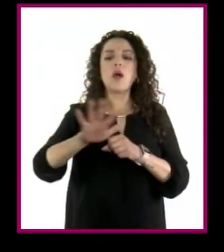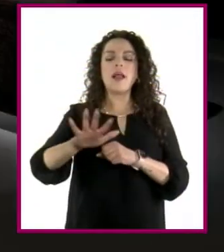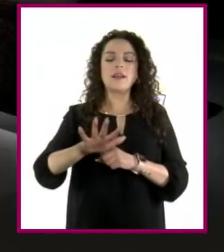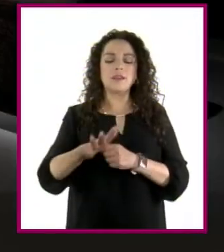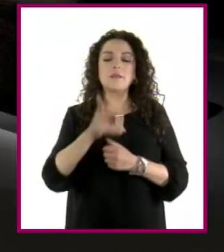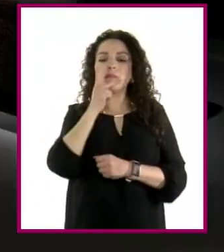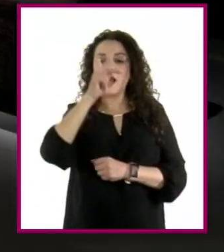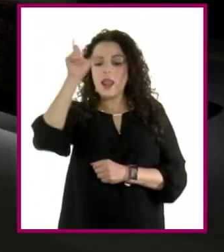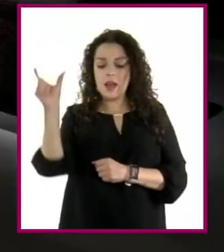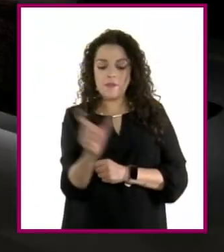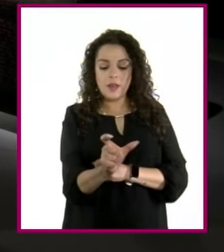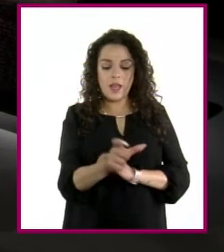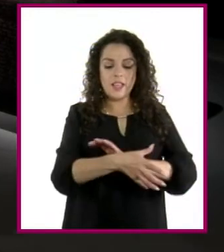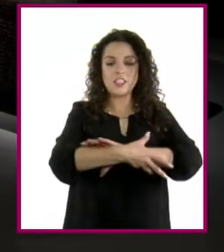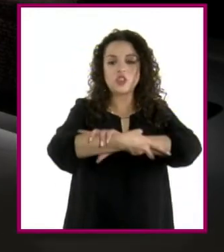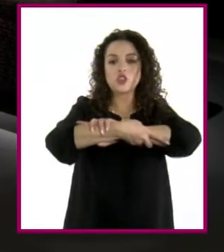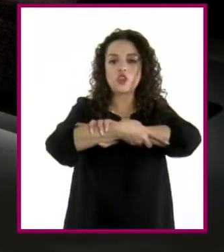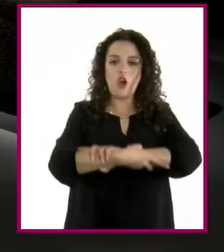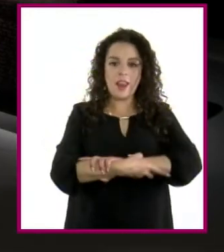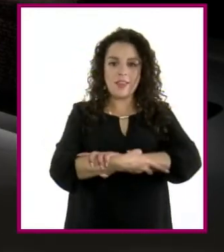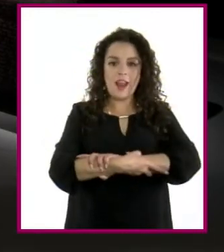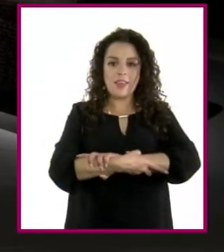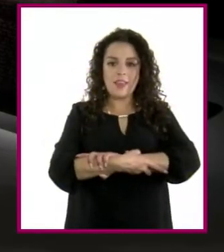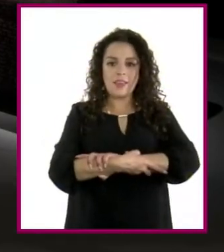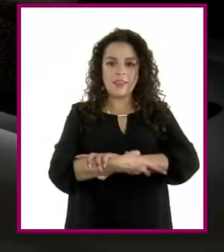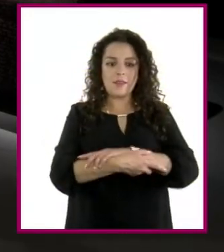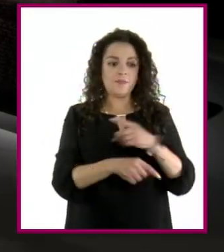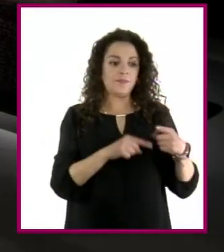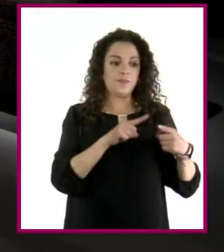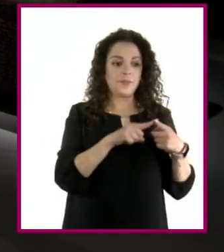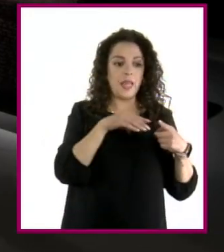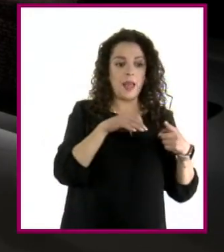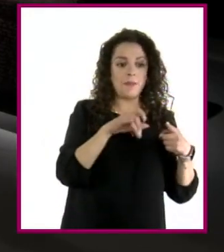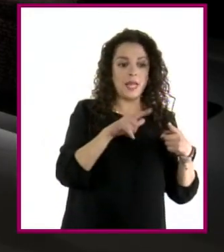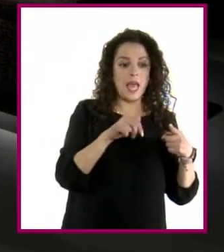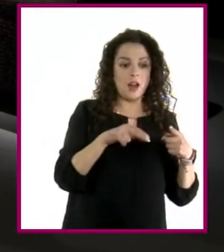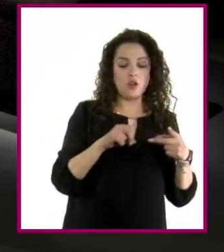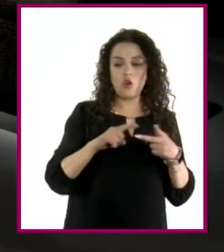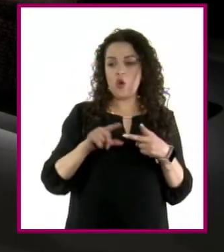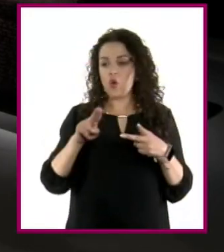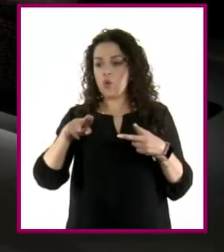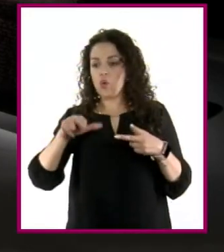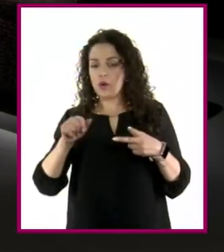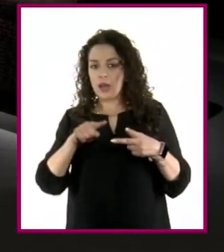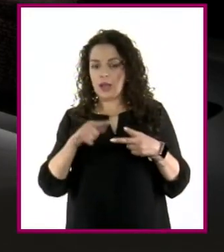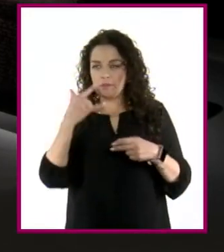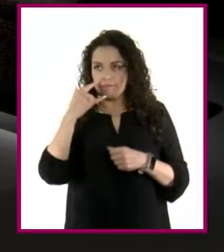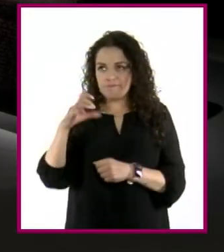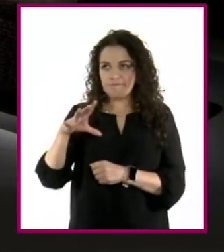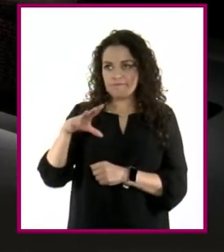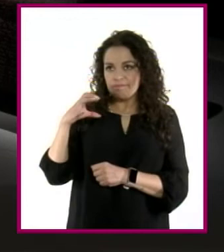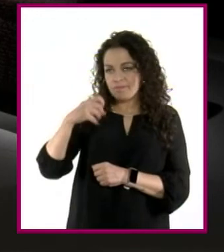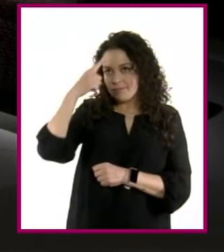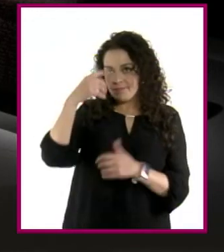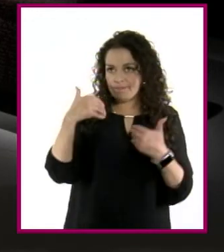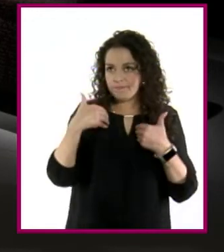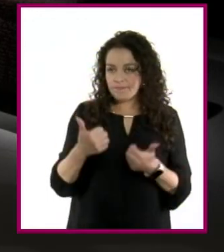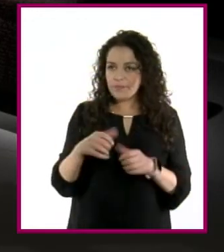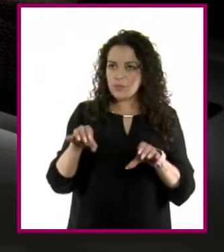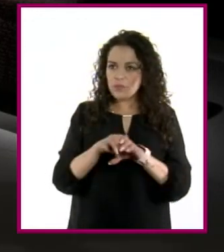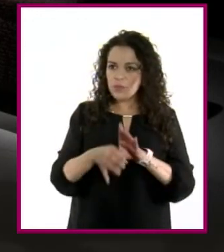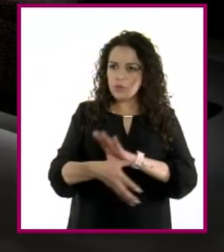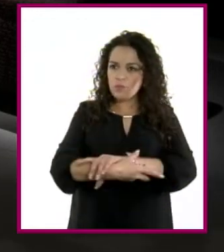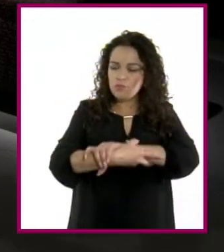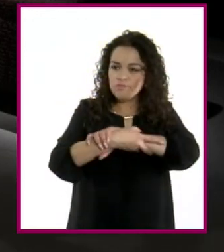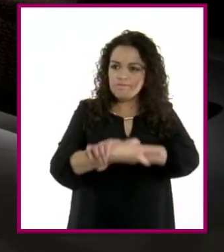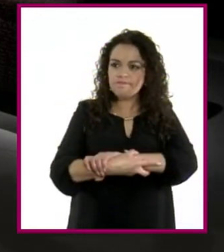solidaridad. Emiliano y Luna han puesto su empeño en entender la manera en que la solidaridad se